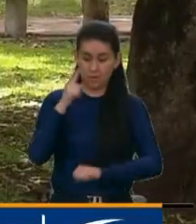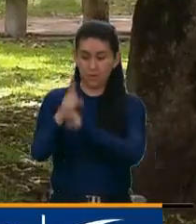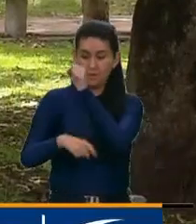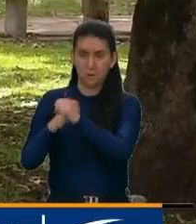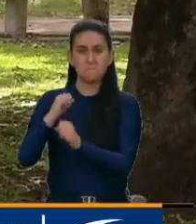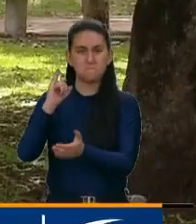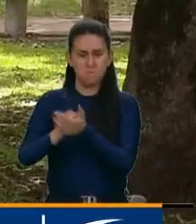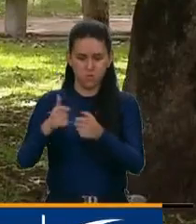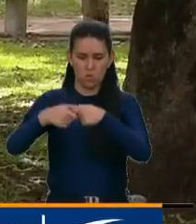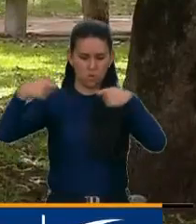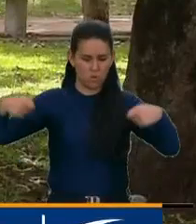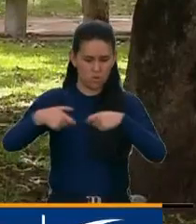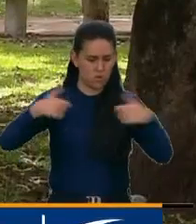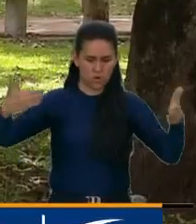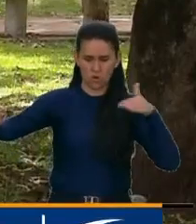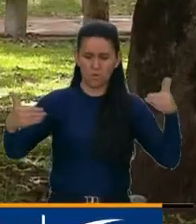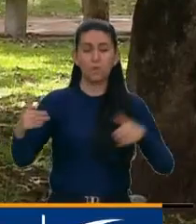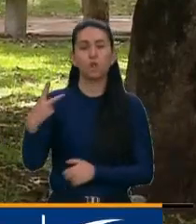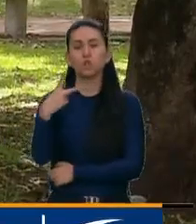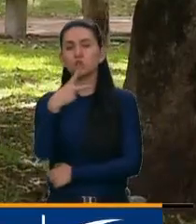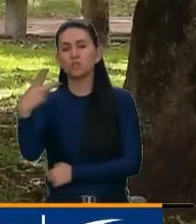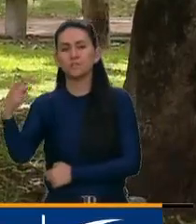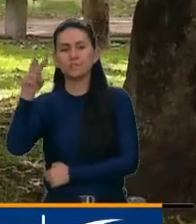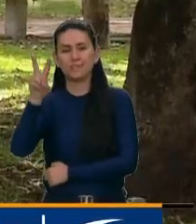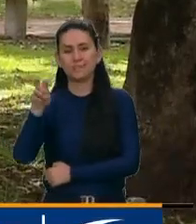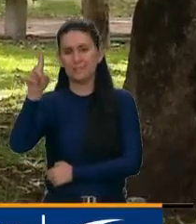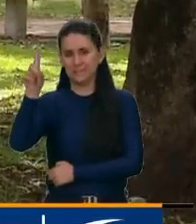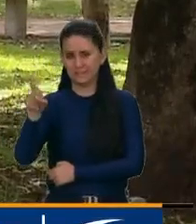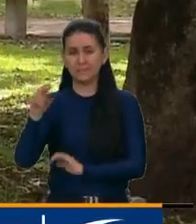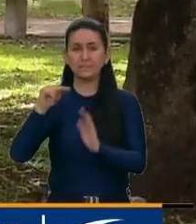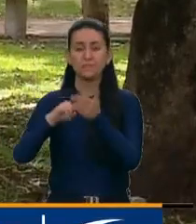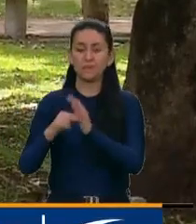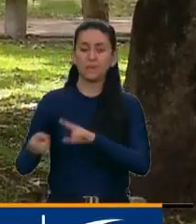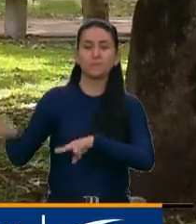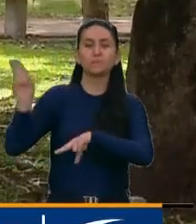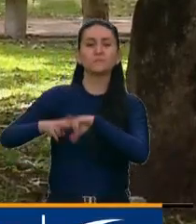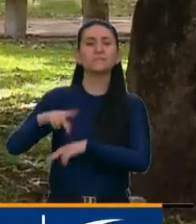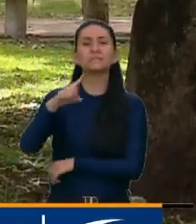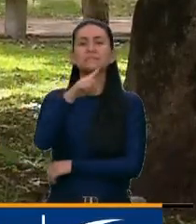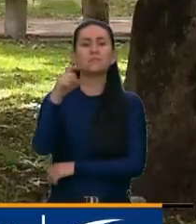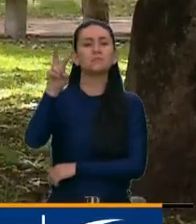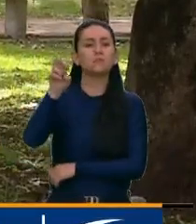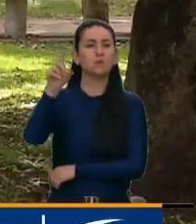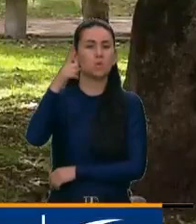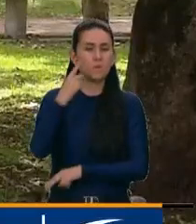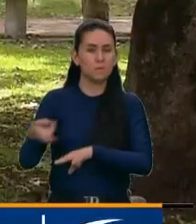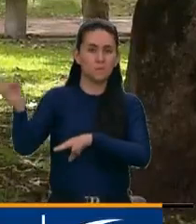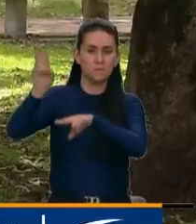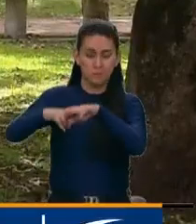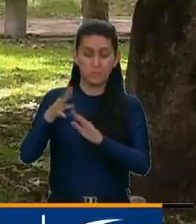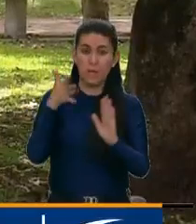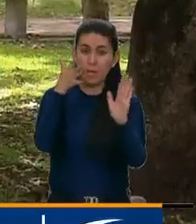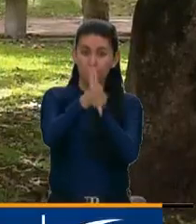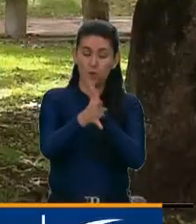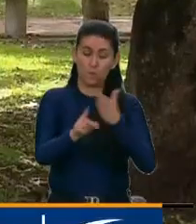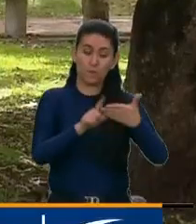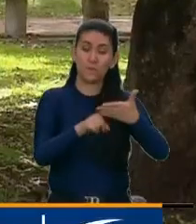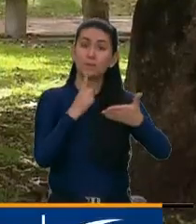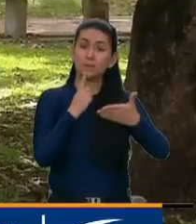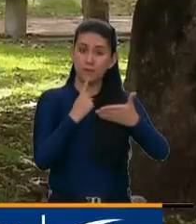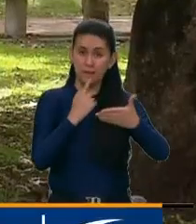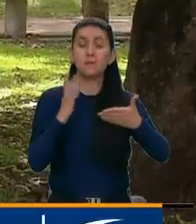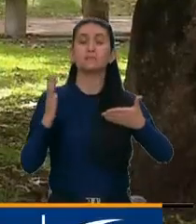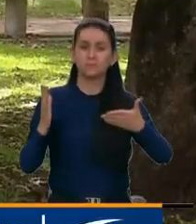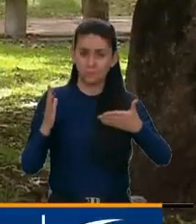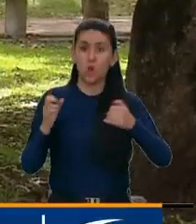periodo de tiempo, se presentaron 276 casos, es decir, 121 casos de secuestro más. Dice también el informe que paralelo a esto, a pesar de